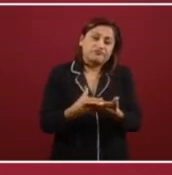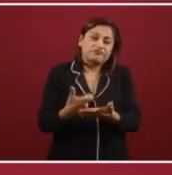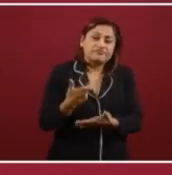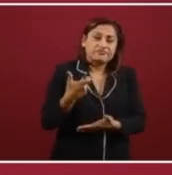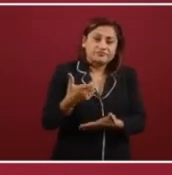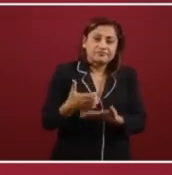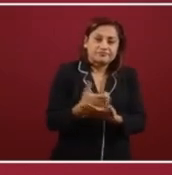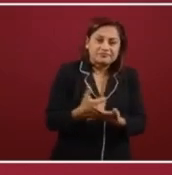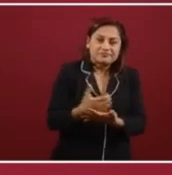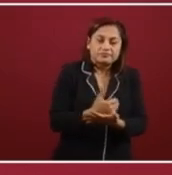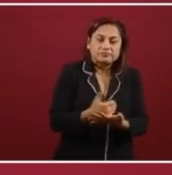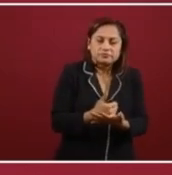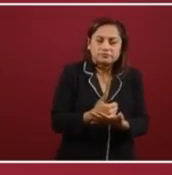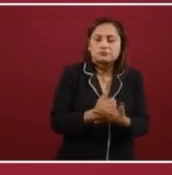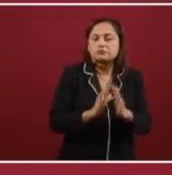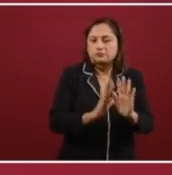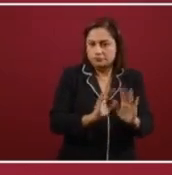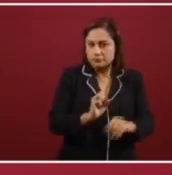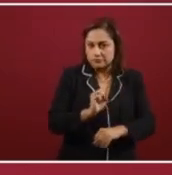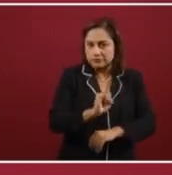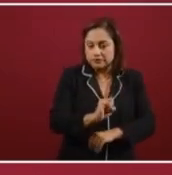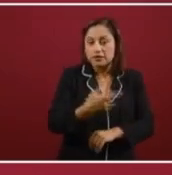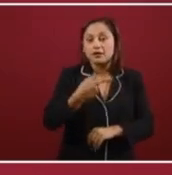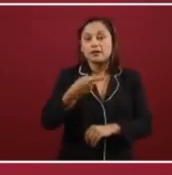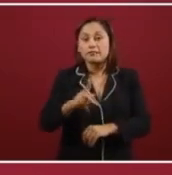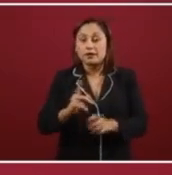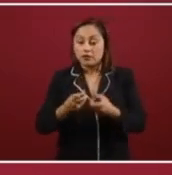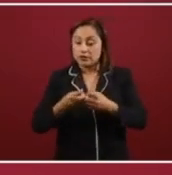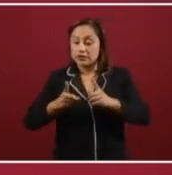es hacer dinero y distribuirlo,